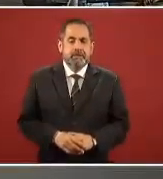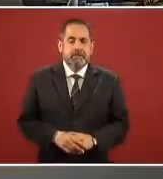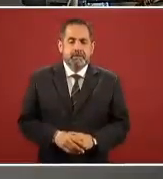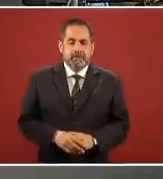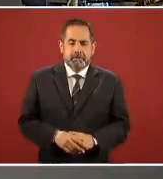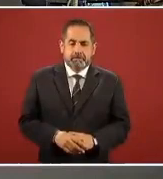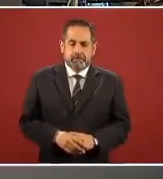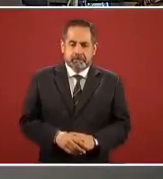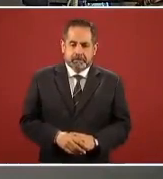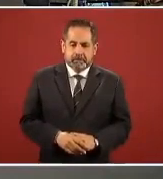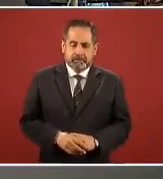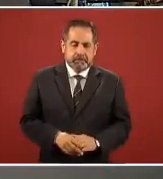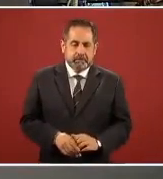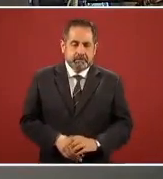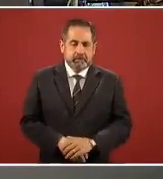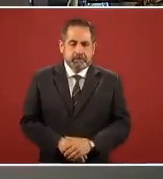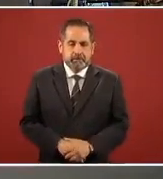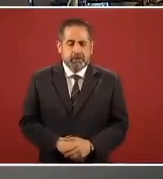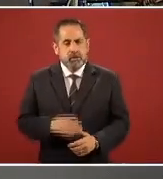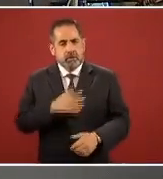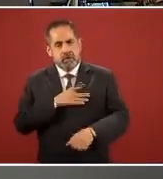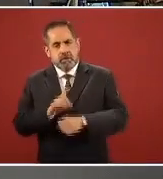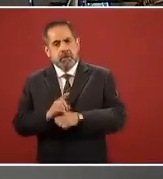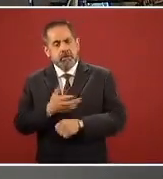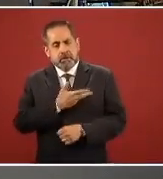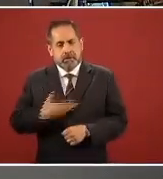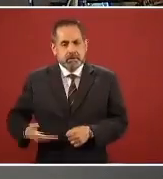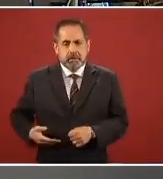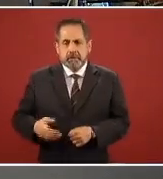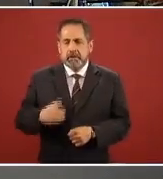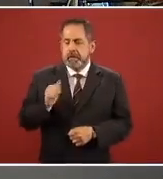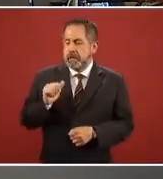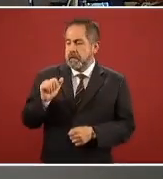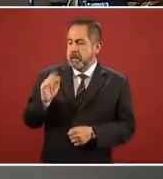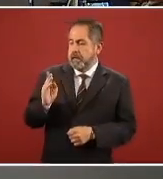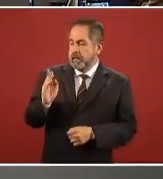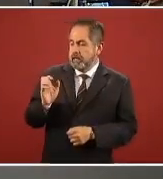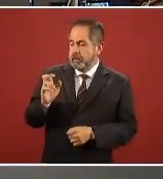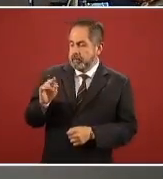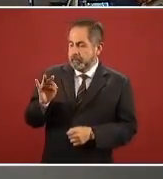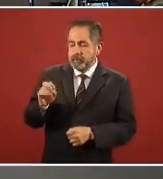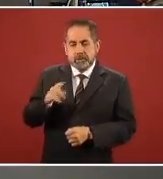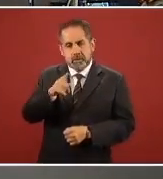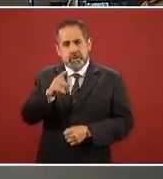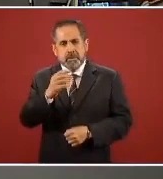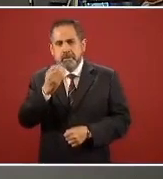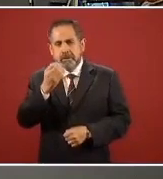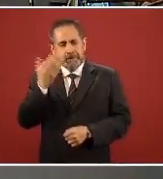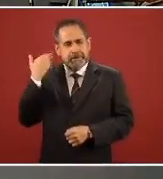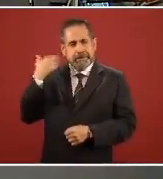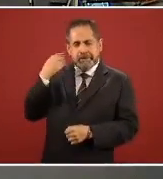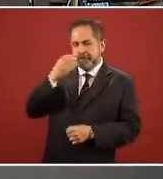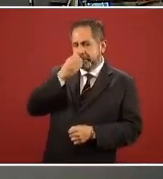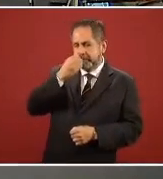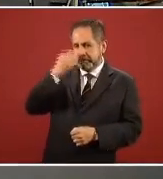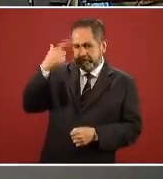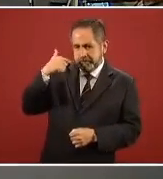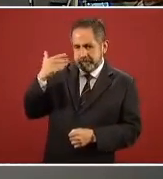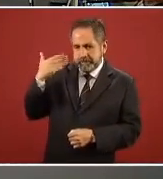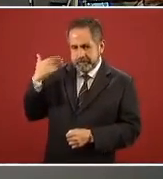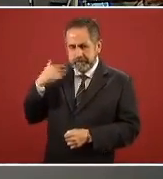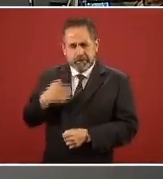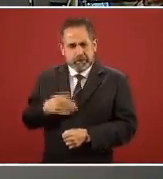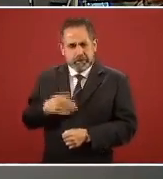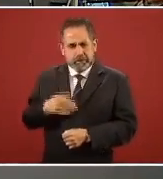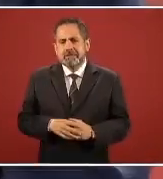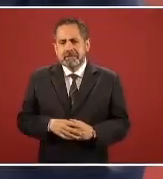Oh, my gosh. Buenos días, presidente. Alberto Rodríguez, de CDP Noticias. Sobre la cena que tuvo con los empresarios. Okay, so that was a